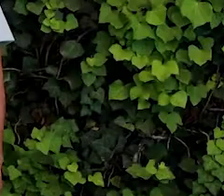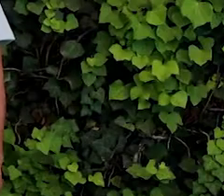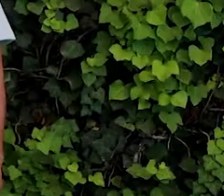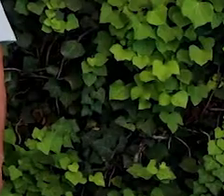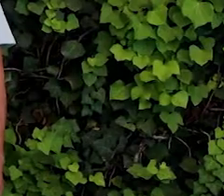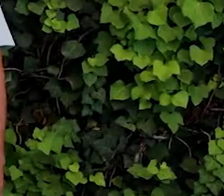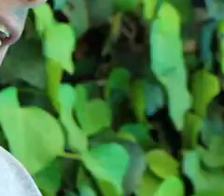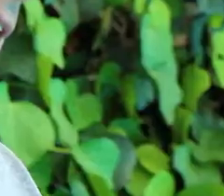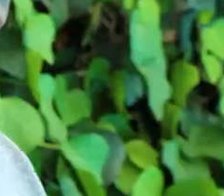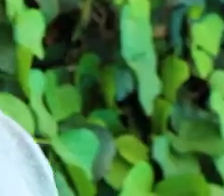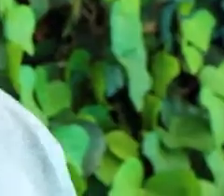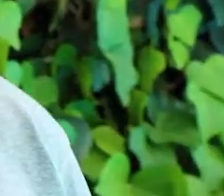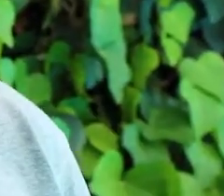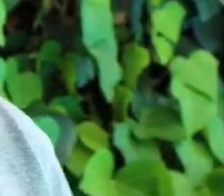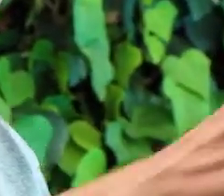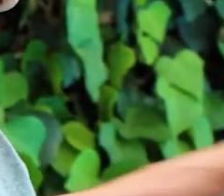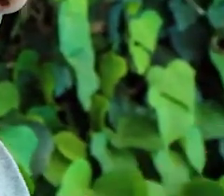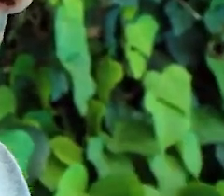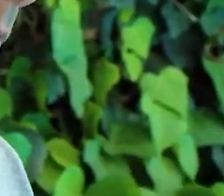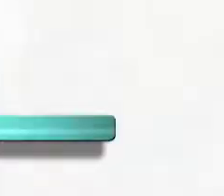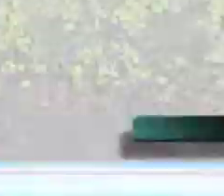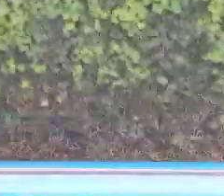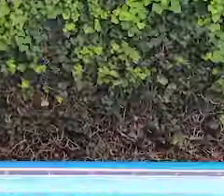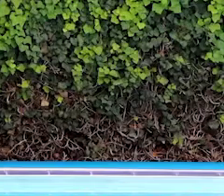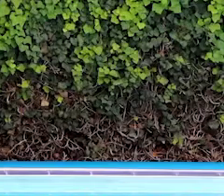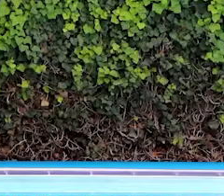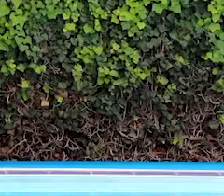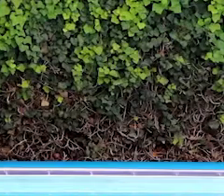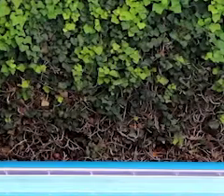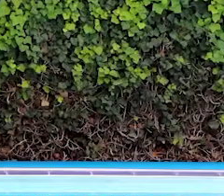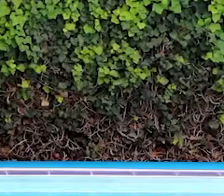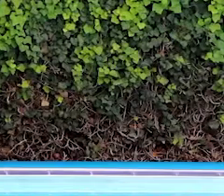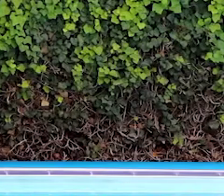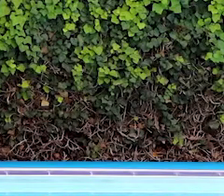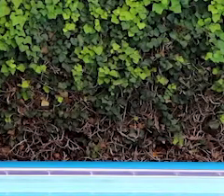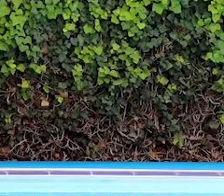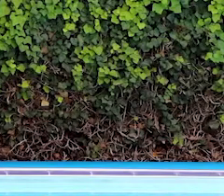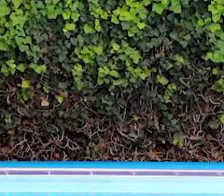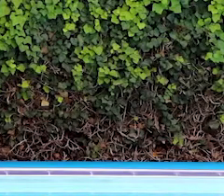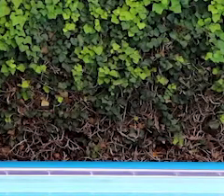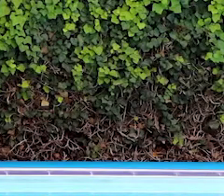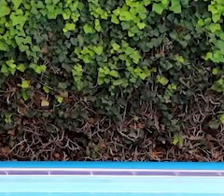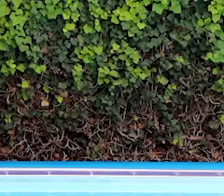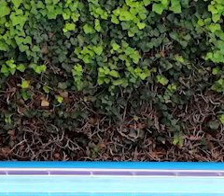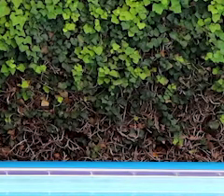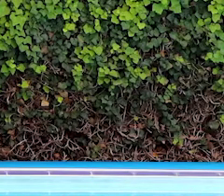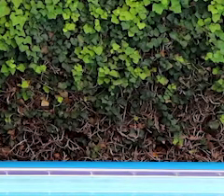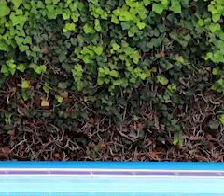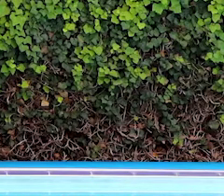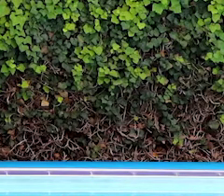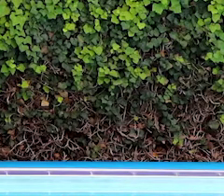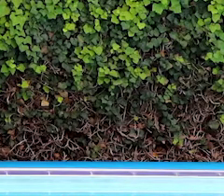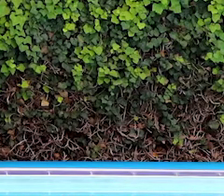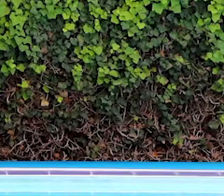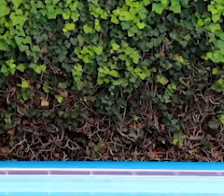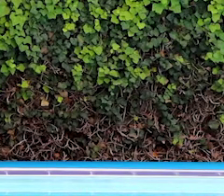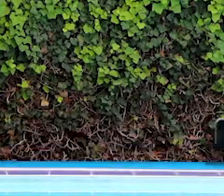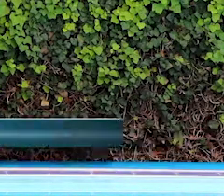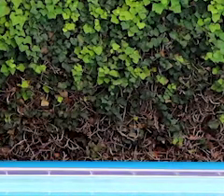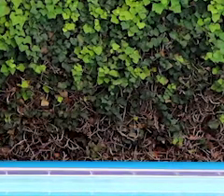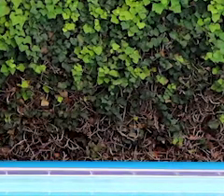Recuerda, entre clase y clase, activa tu cuerpo. Vamos a trabajar un ejercicio de coordinación que se llama caperuza. Vamos a levantar